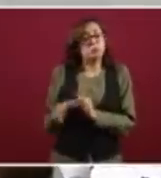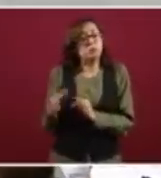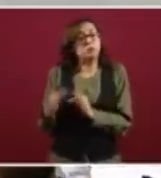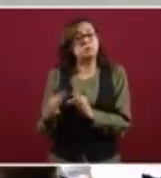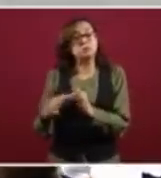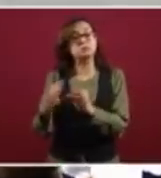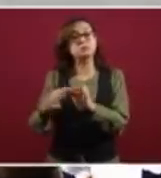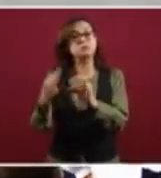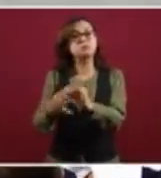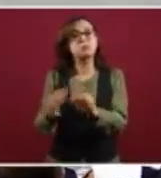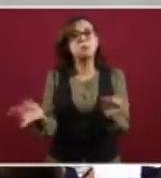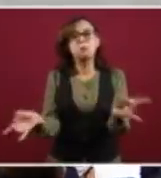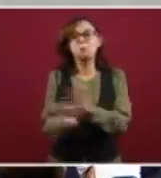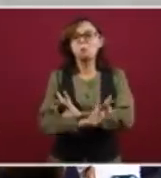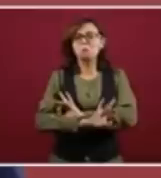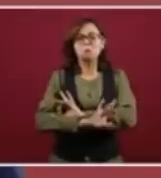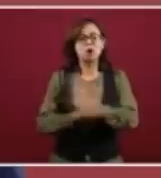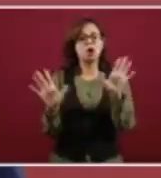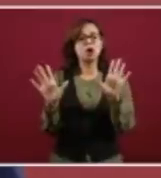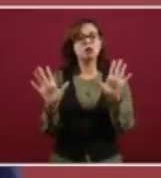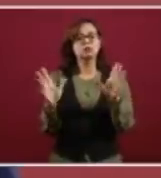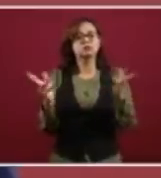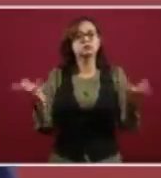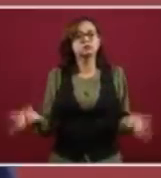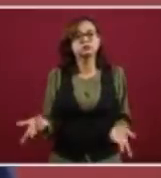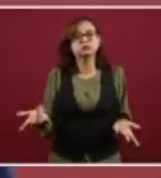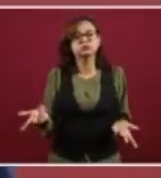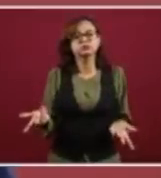como se dice coloquialmente, la